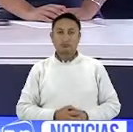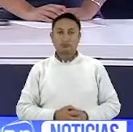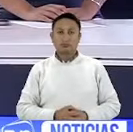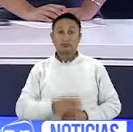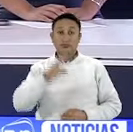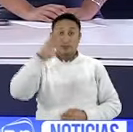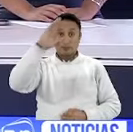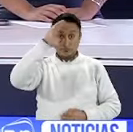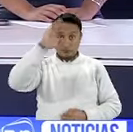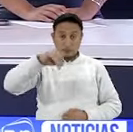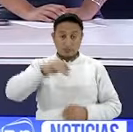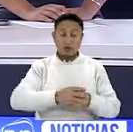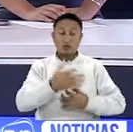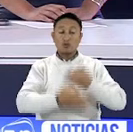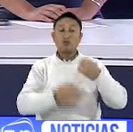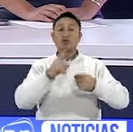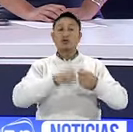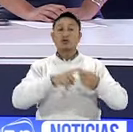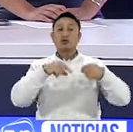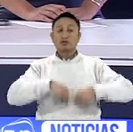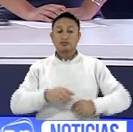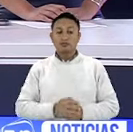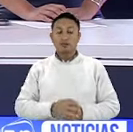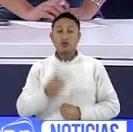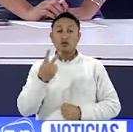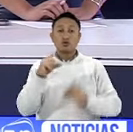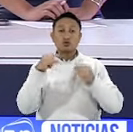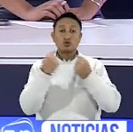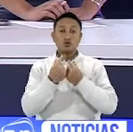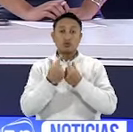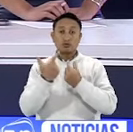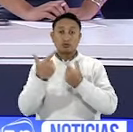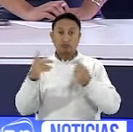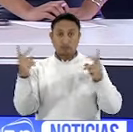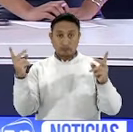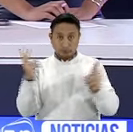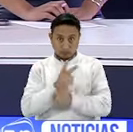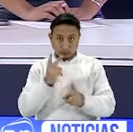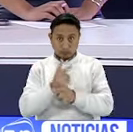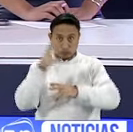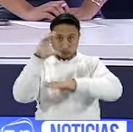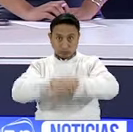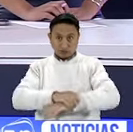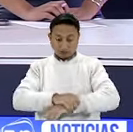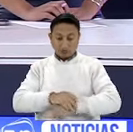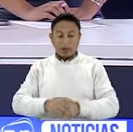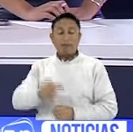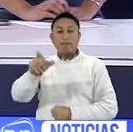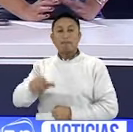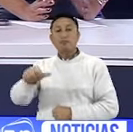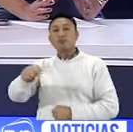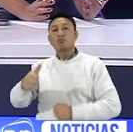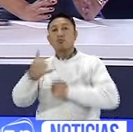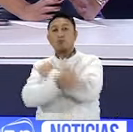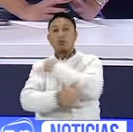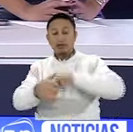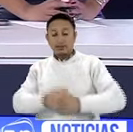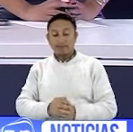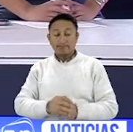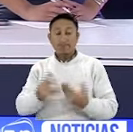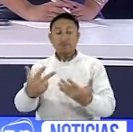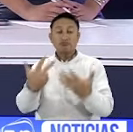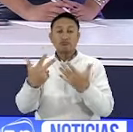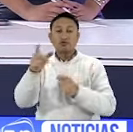Agentes de la Policía Judicial de Quito desarticularon dos bandas delictivas integradas por ciudadanos extranjeros. En total,